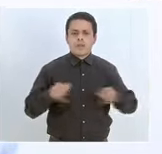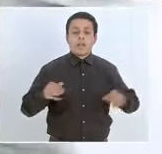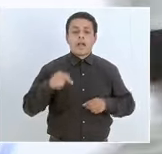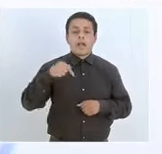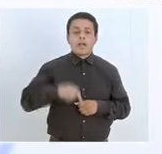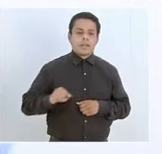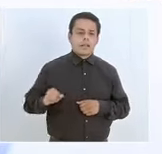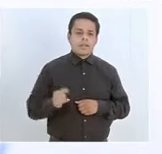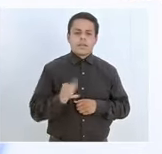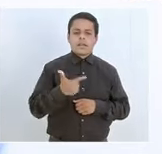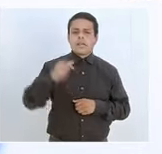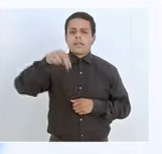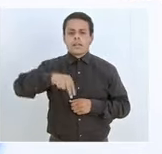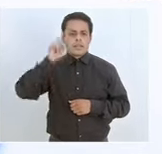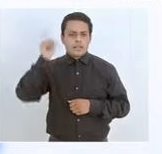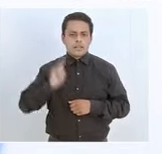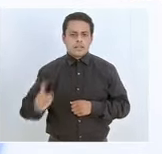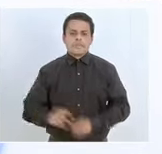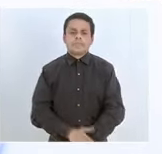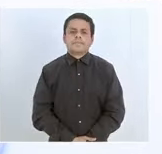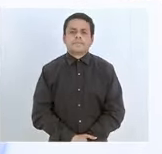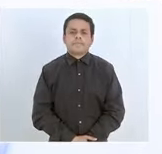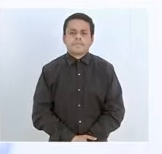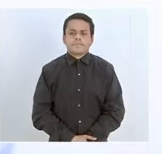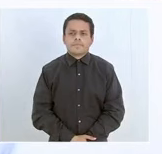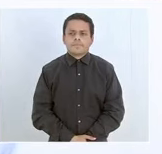Jerez, Zacatecas.